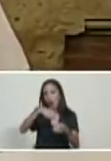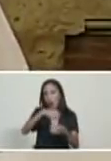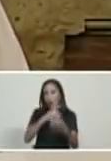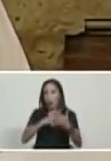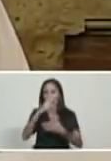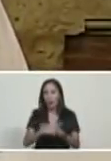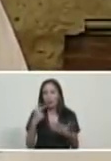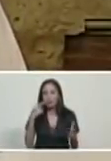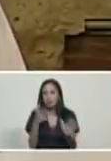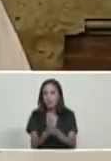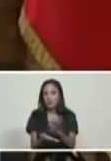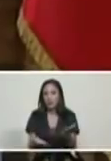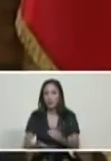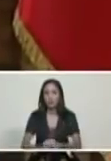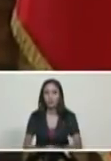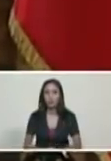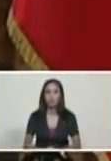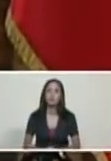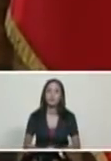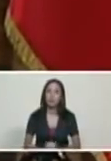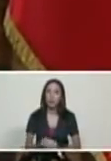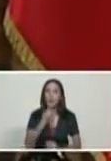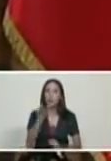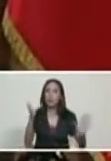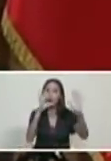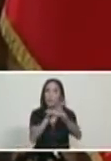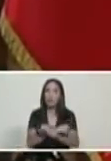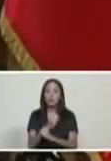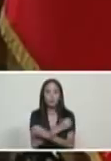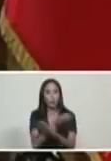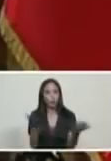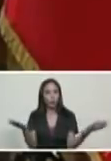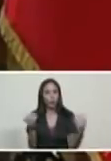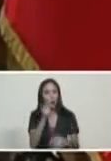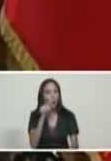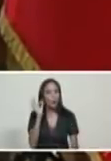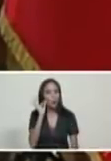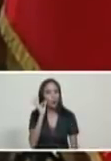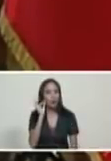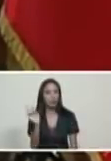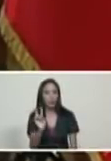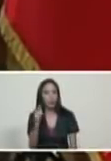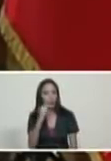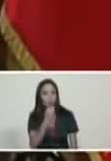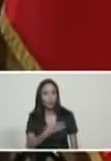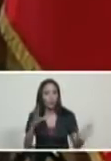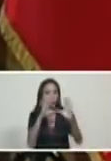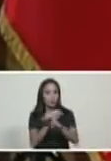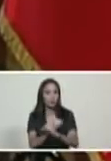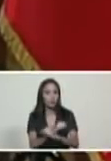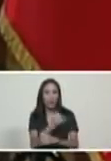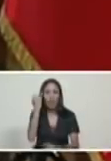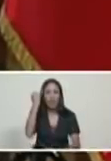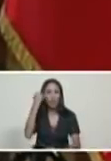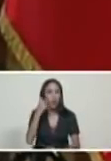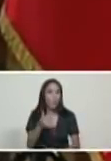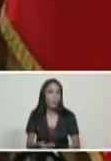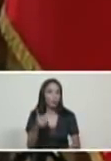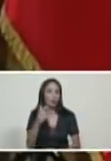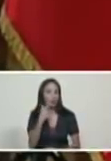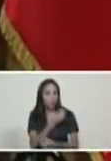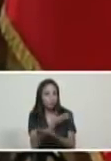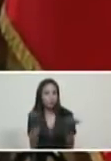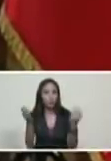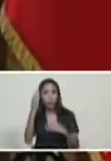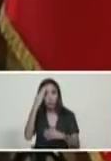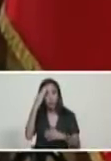Sí. Primero, presidente, buenas noches a usted y a toda Venezuela. Hay que resaltar, presidente, que es